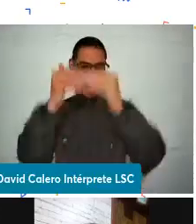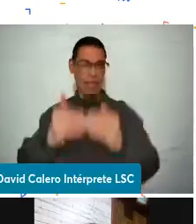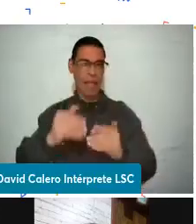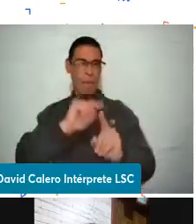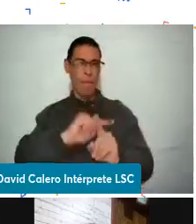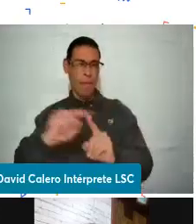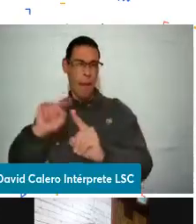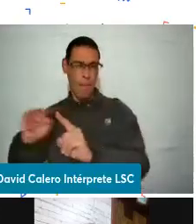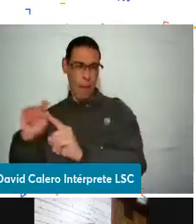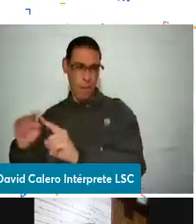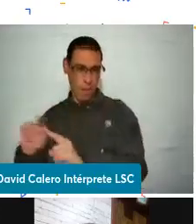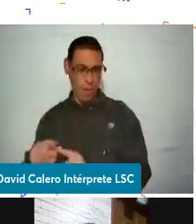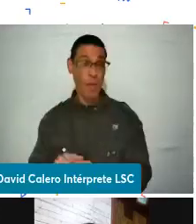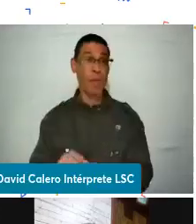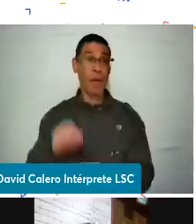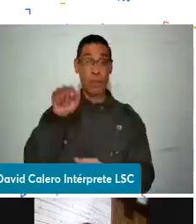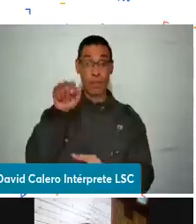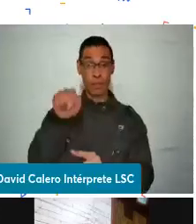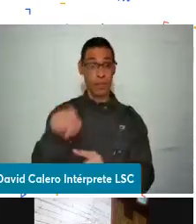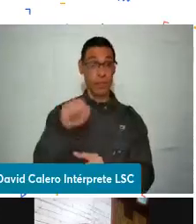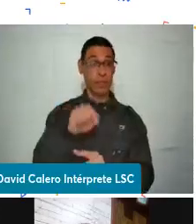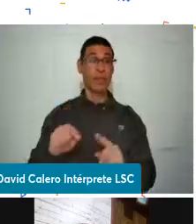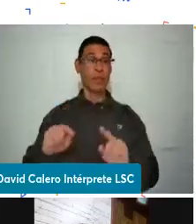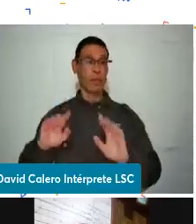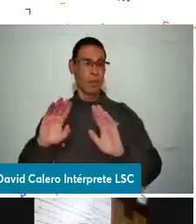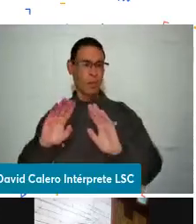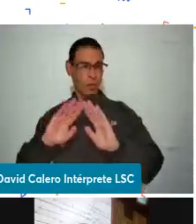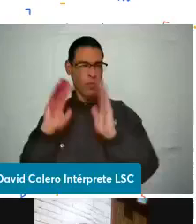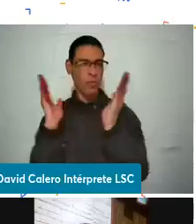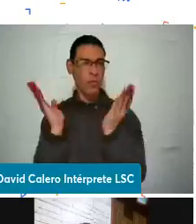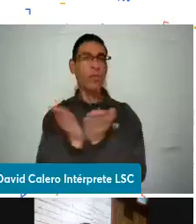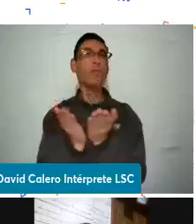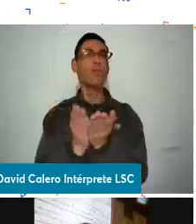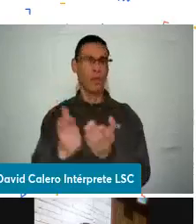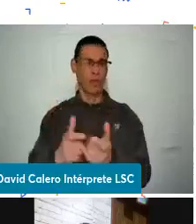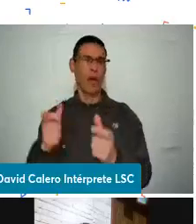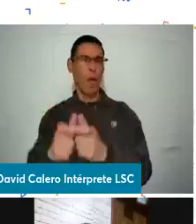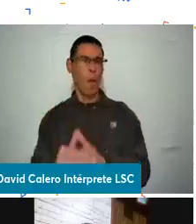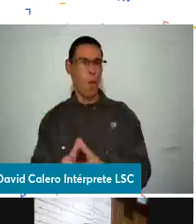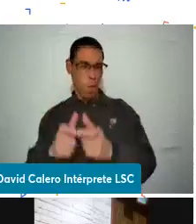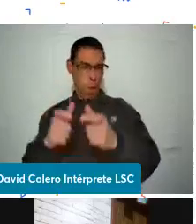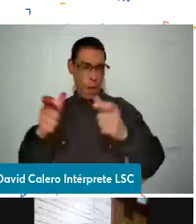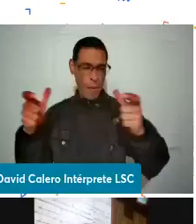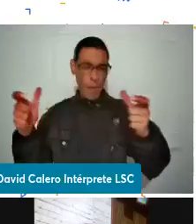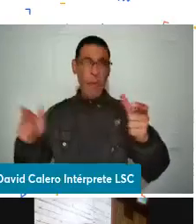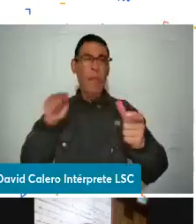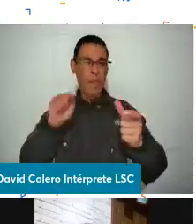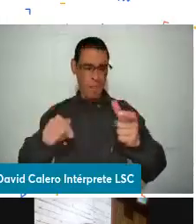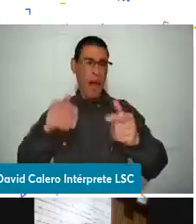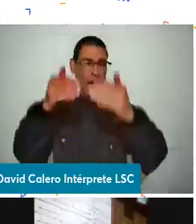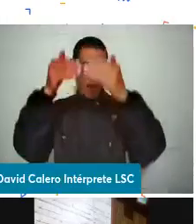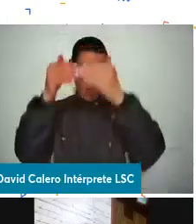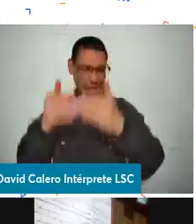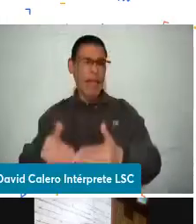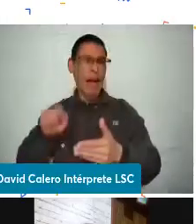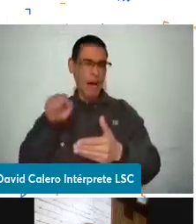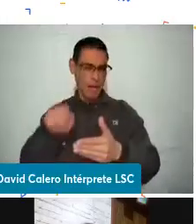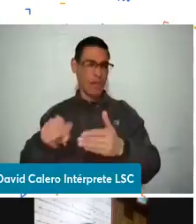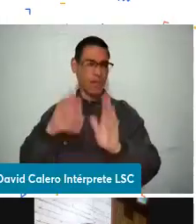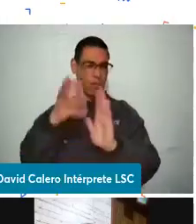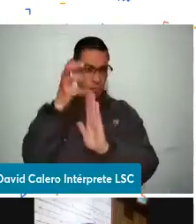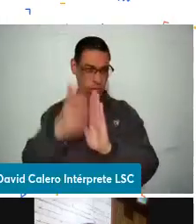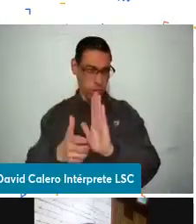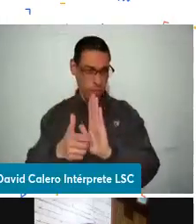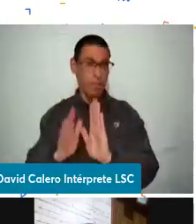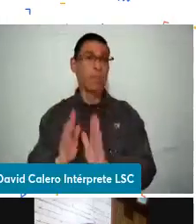más, con capacidad de más estudiantes diagnosticados en la zona, en el departamento